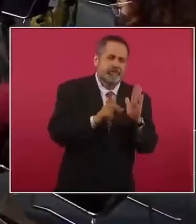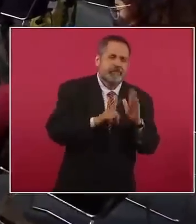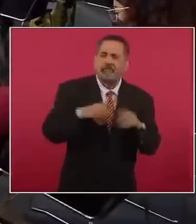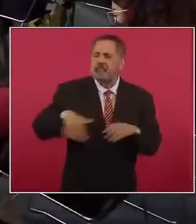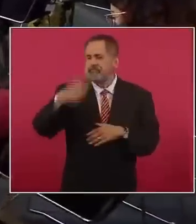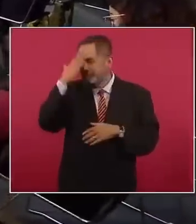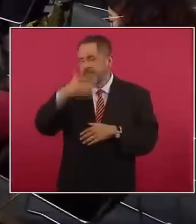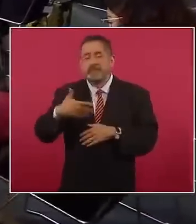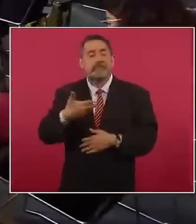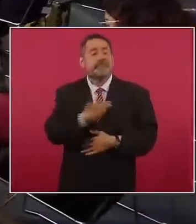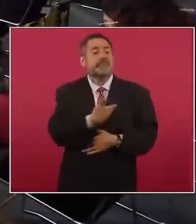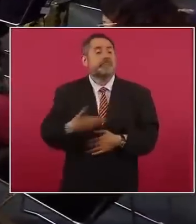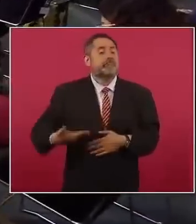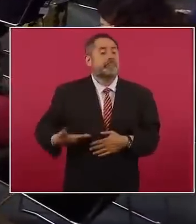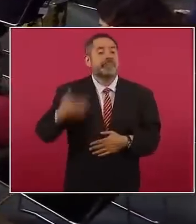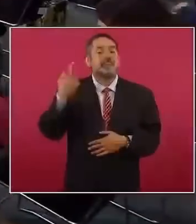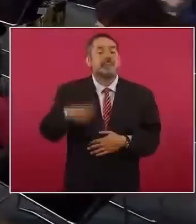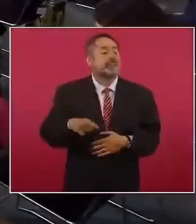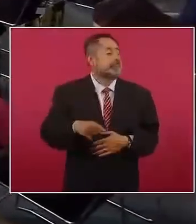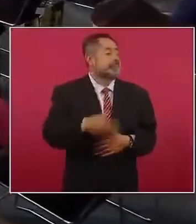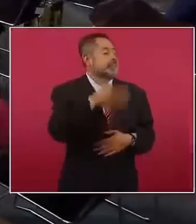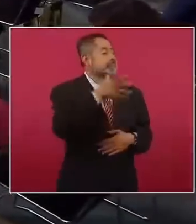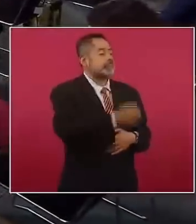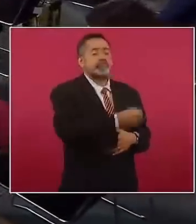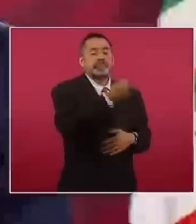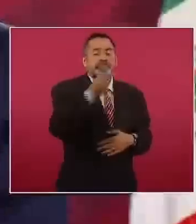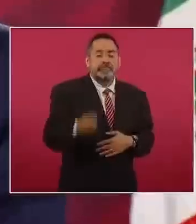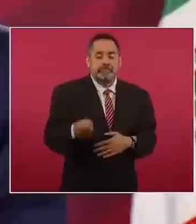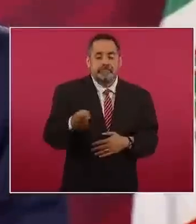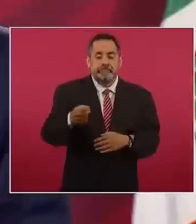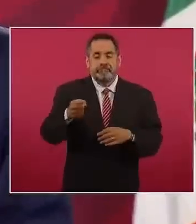El presidente pone